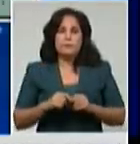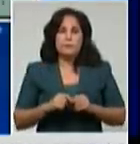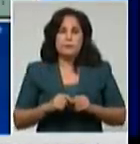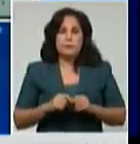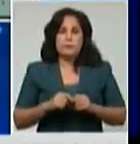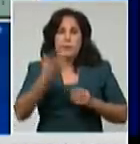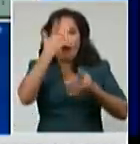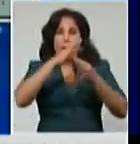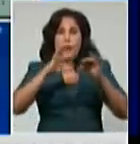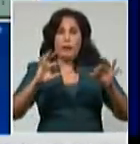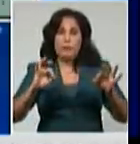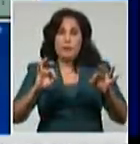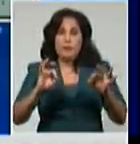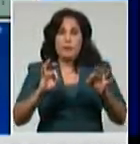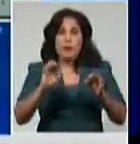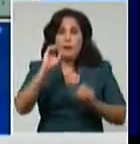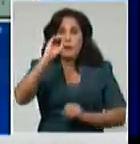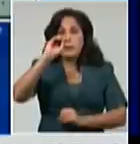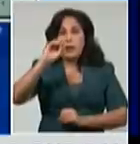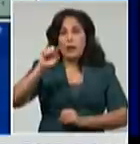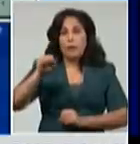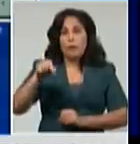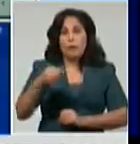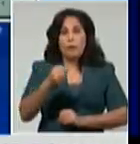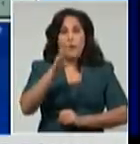Artemisa, con una tasa de